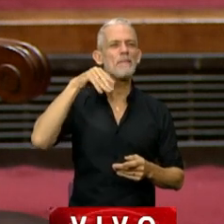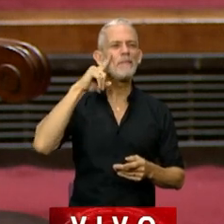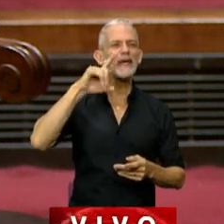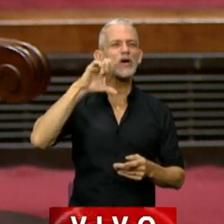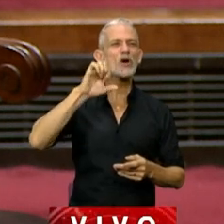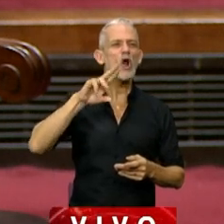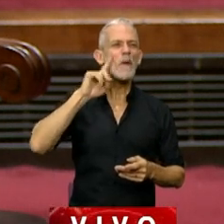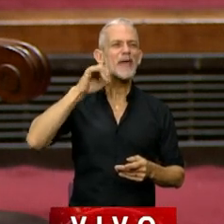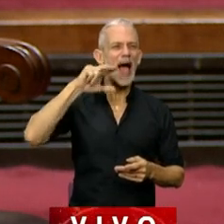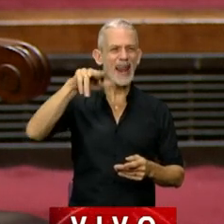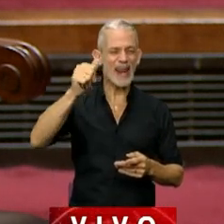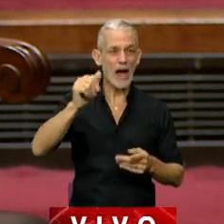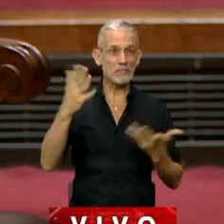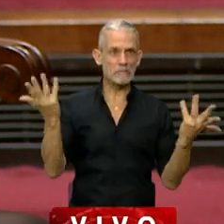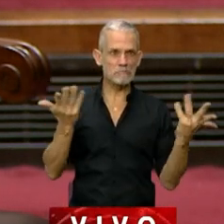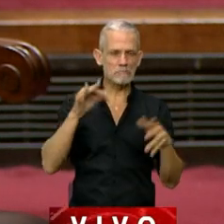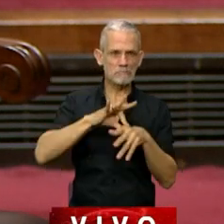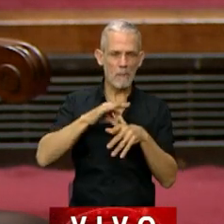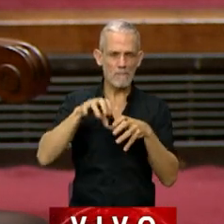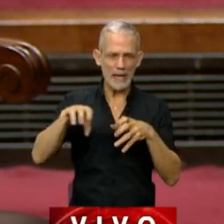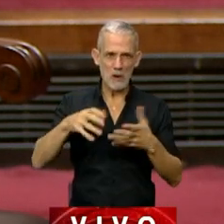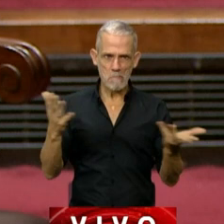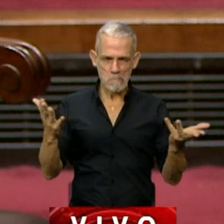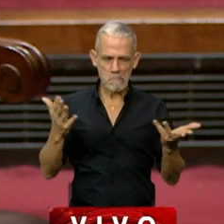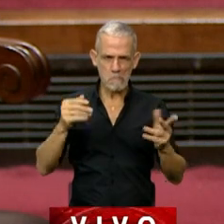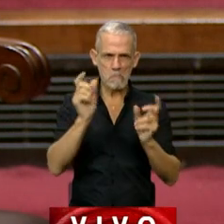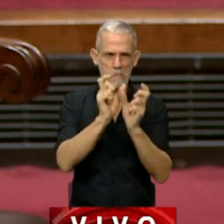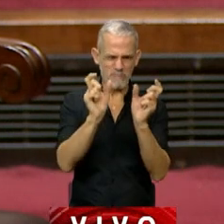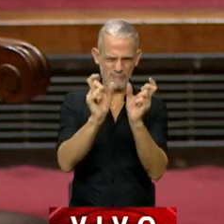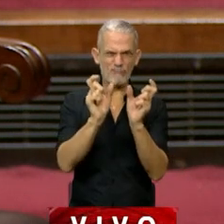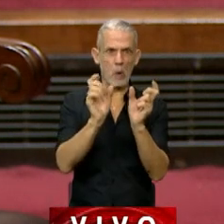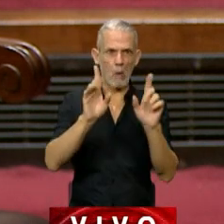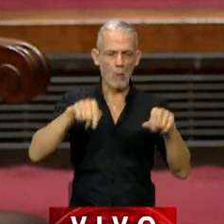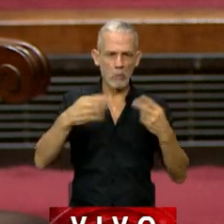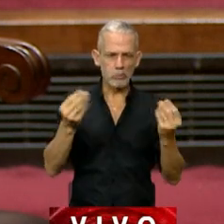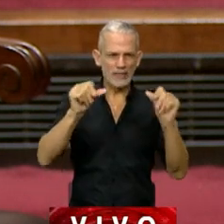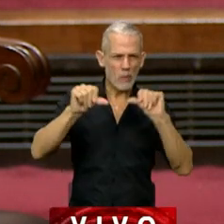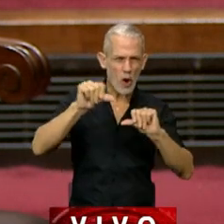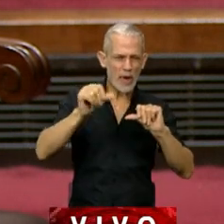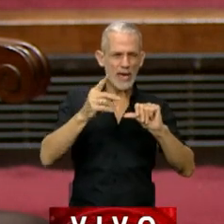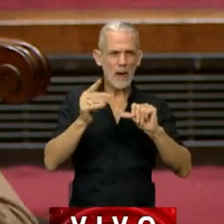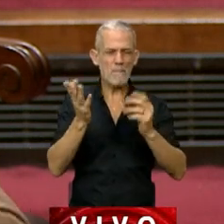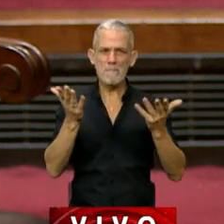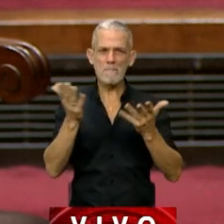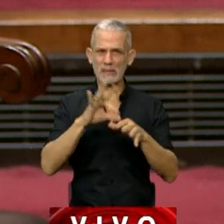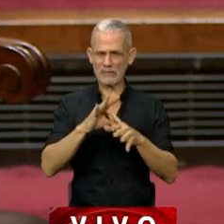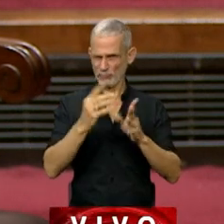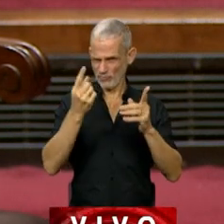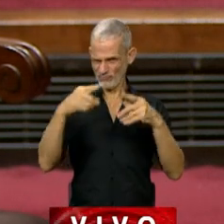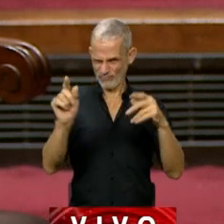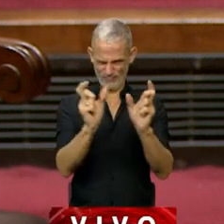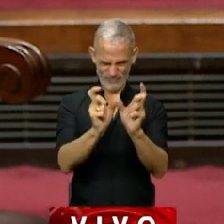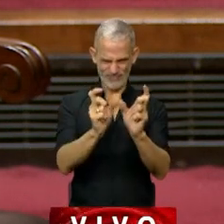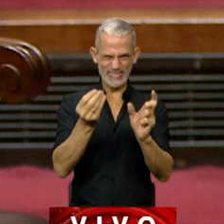para muchos que no estén en el área de la salud o de las ciencias de la biología, de la medicina, le puede resultar